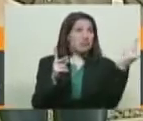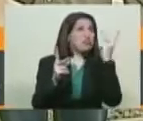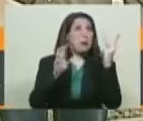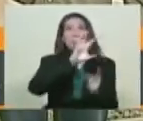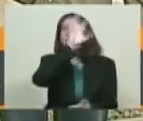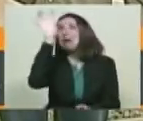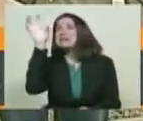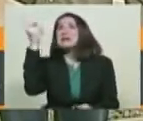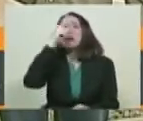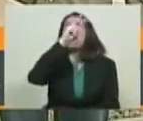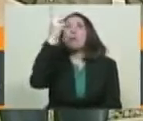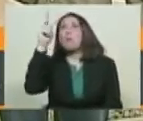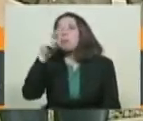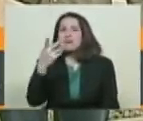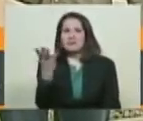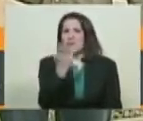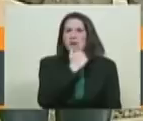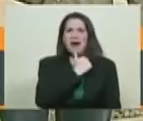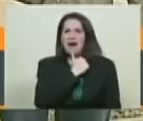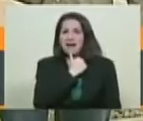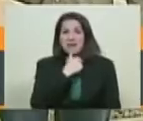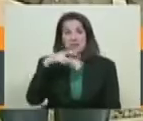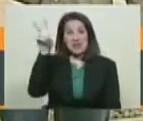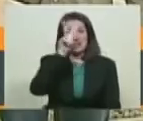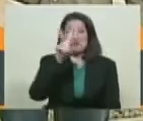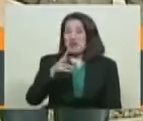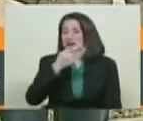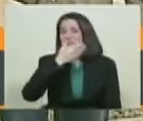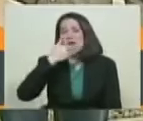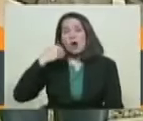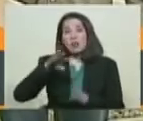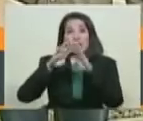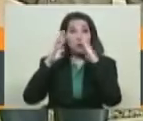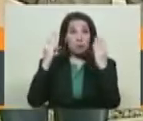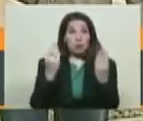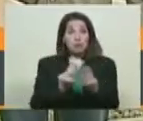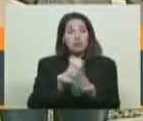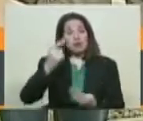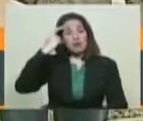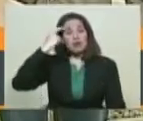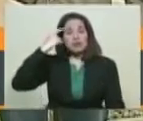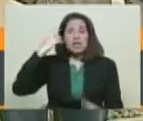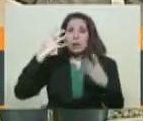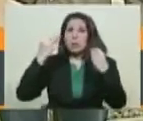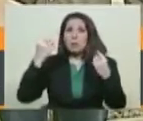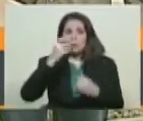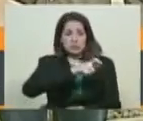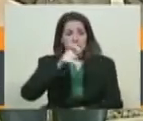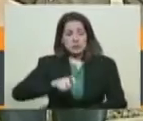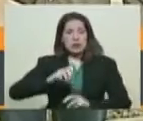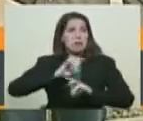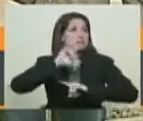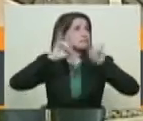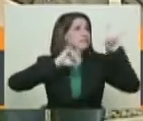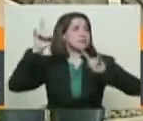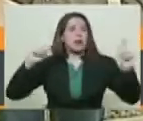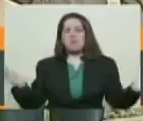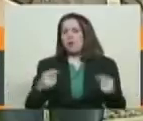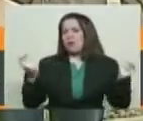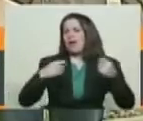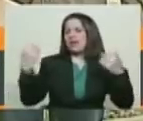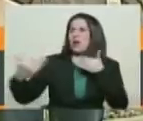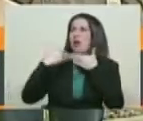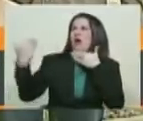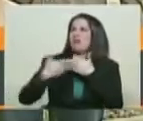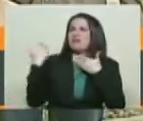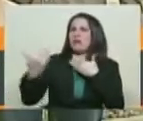Que Venezuela es el mejor país del mundo. Sé de muchos venezolanos a que la propaganda de contra nuestro